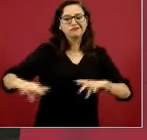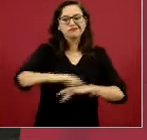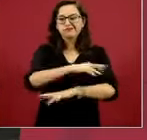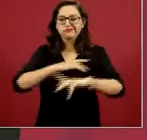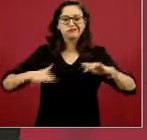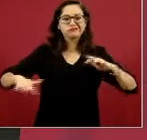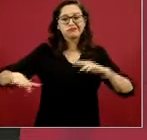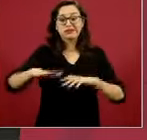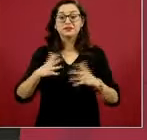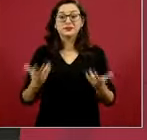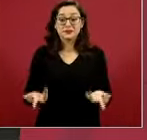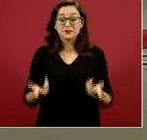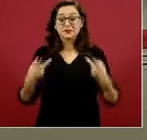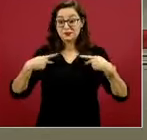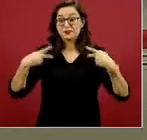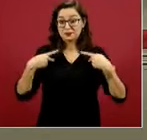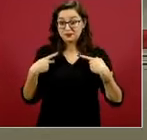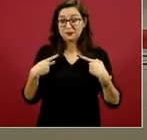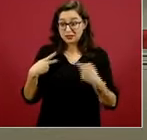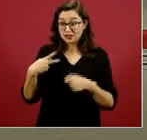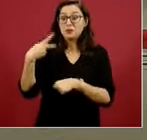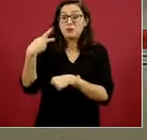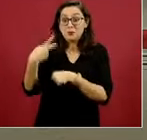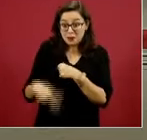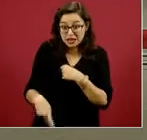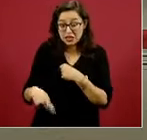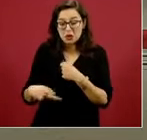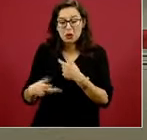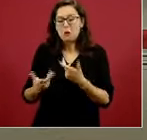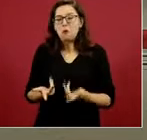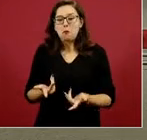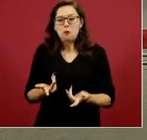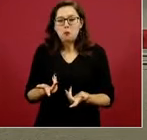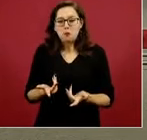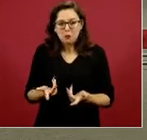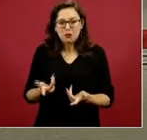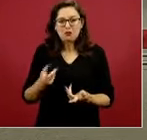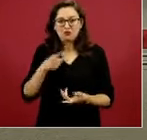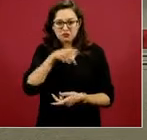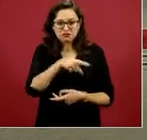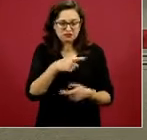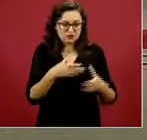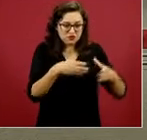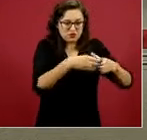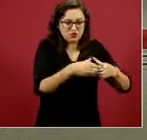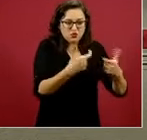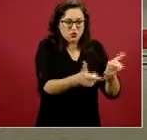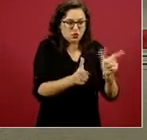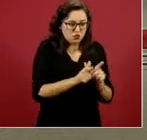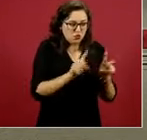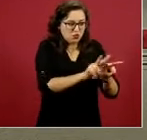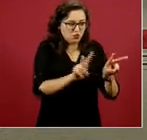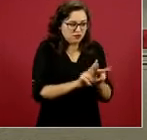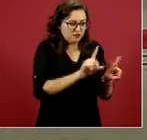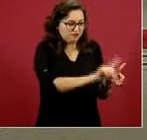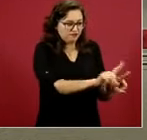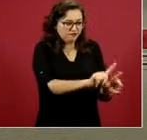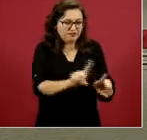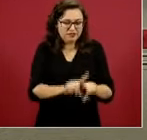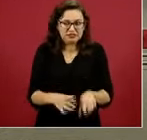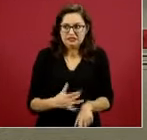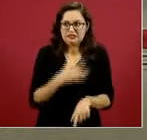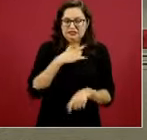de mayor riesgo reconocido por los grupos de riesgo es la que está teniendo una mayor conciencia de disminuir su movilidad